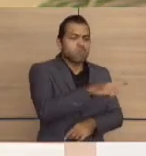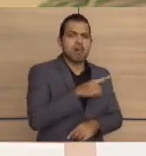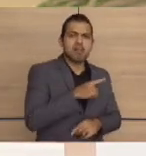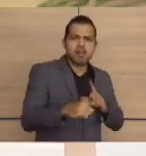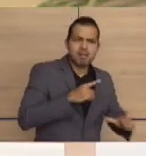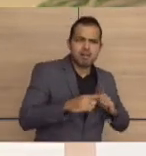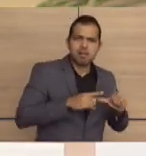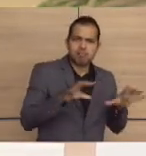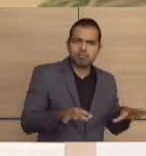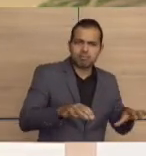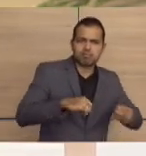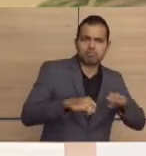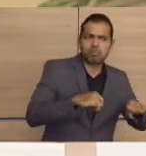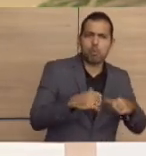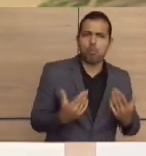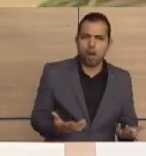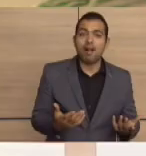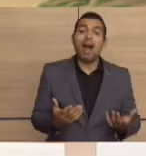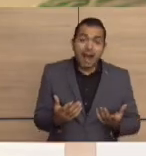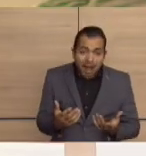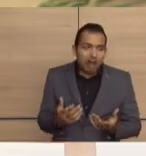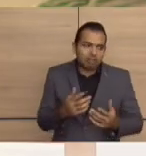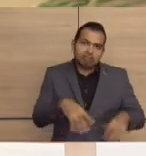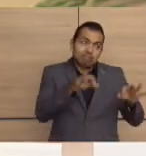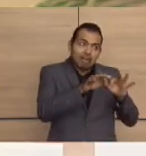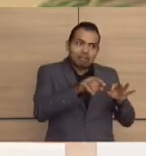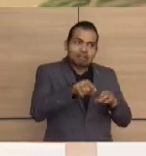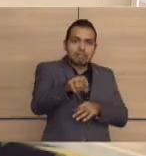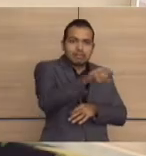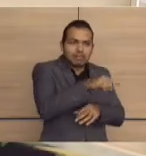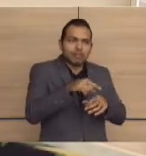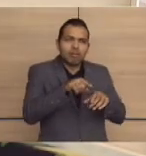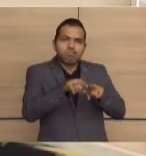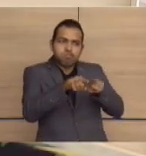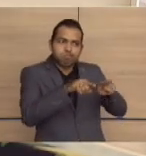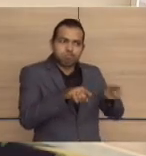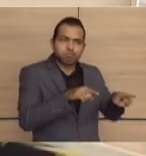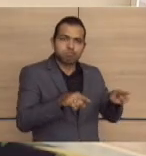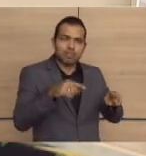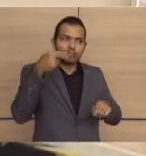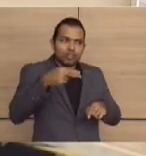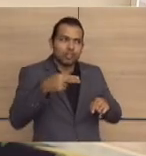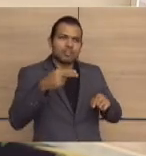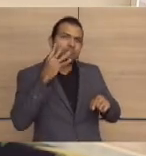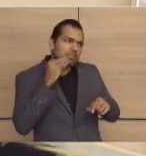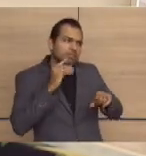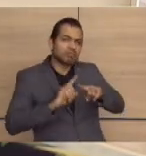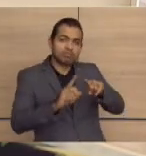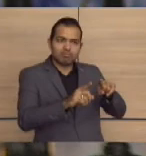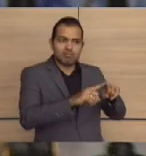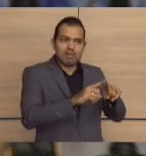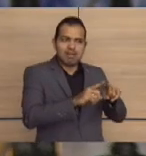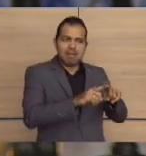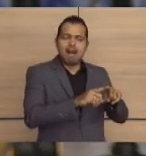sería una gran estrategia para la escucha de las voces de nosotros. Le golpea Vanessa, si tú nos cuentas un